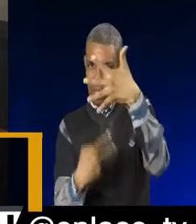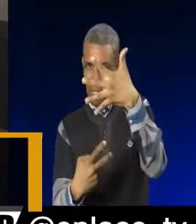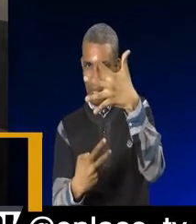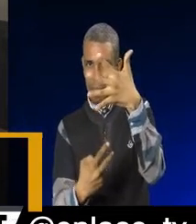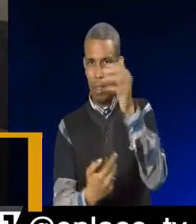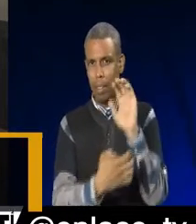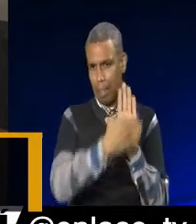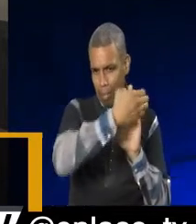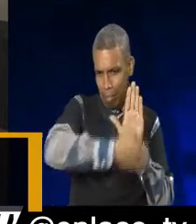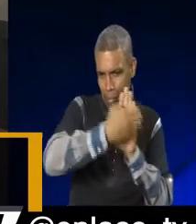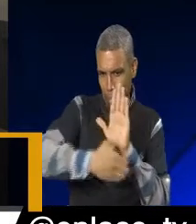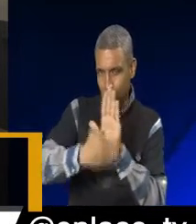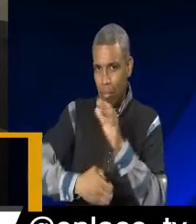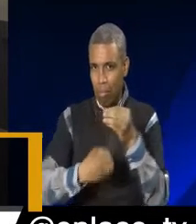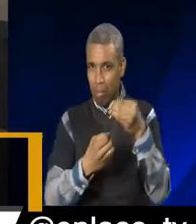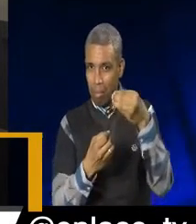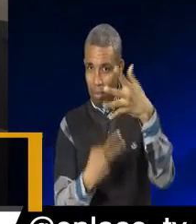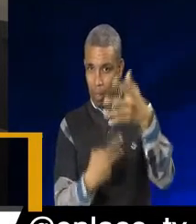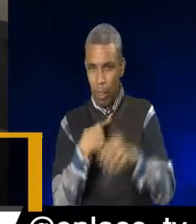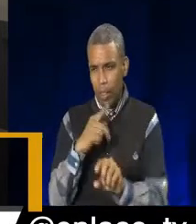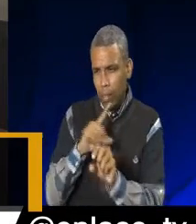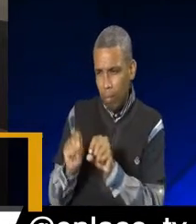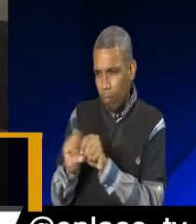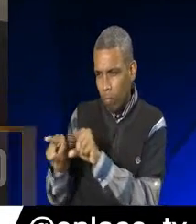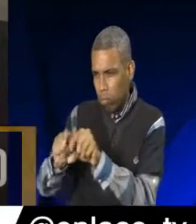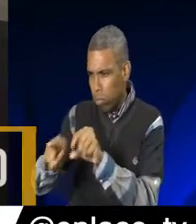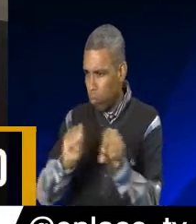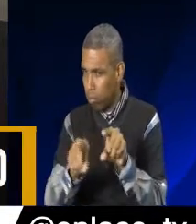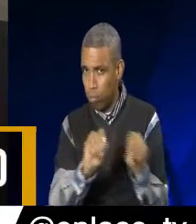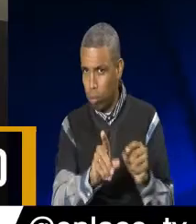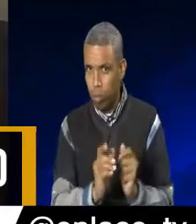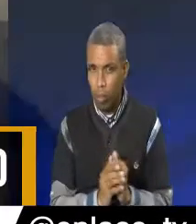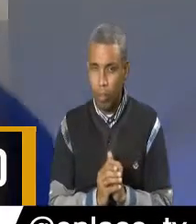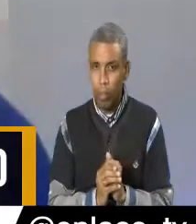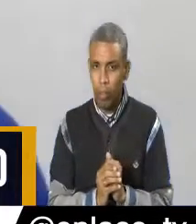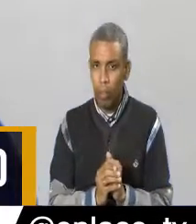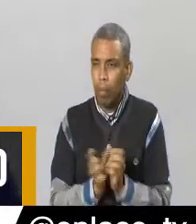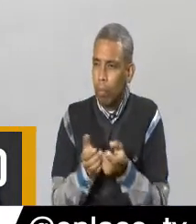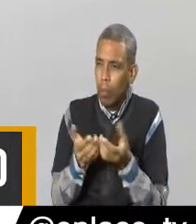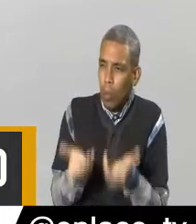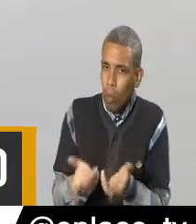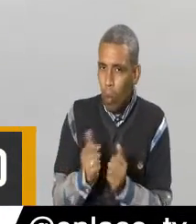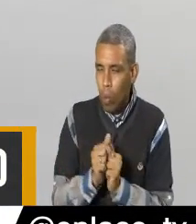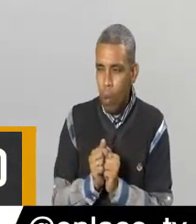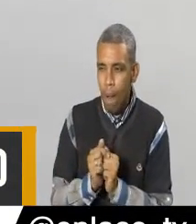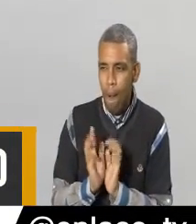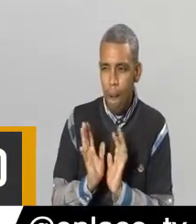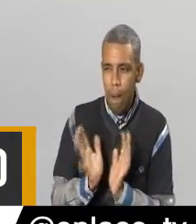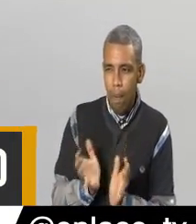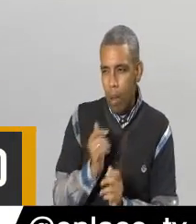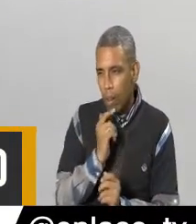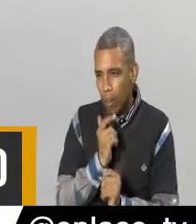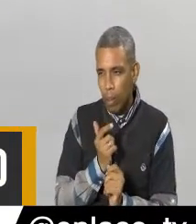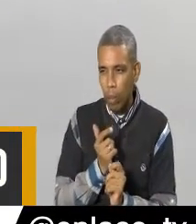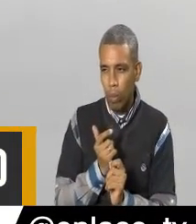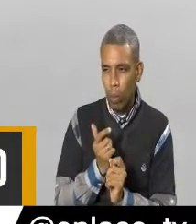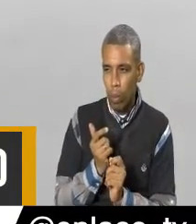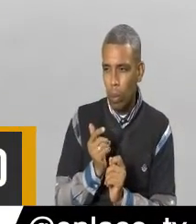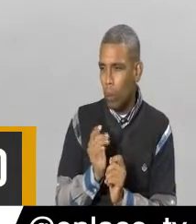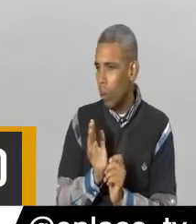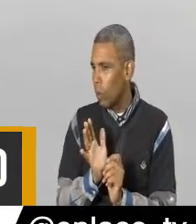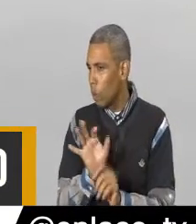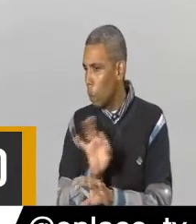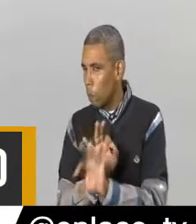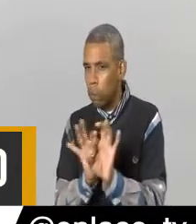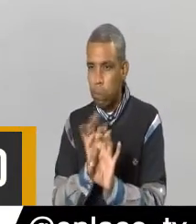personas víctimas del conflicto armado para poder evaluar en qué situación y en qué estado se encuentran las familias